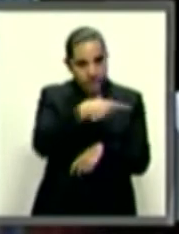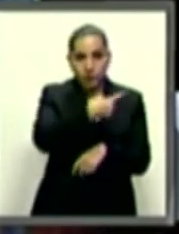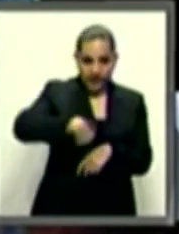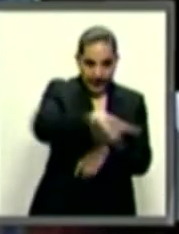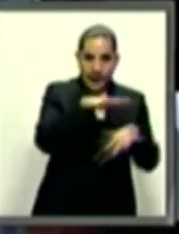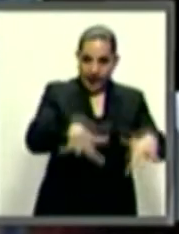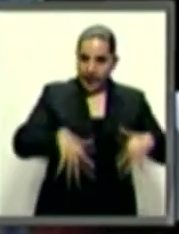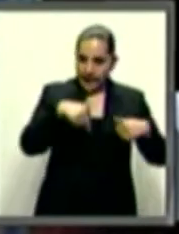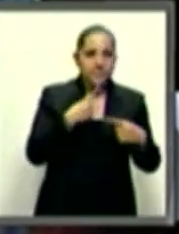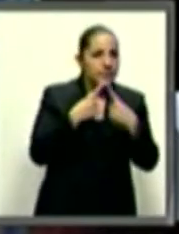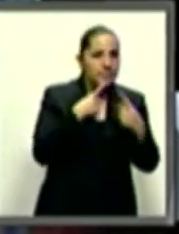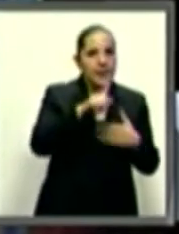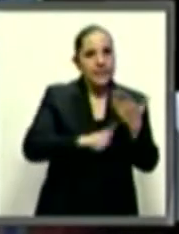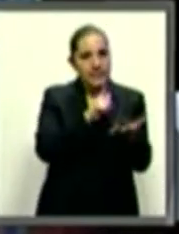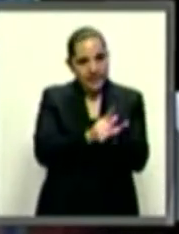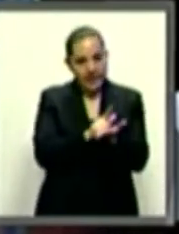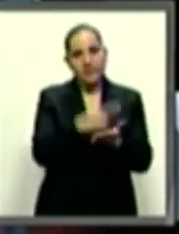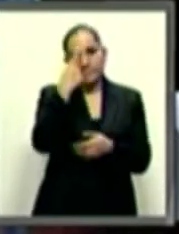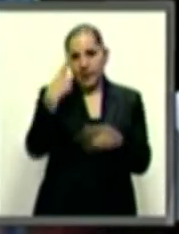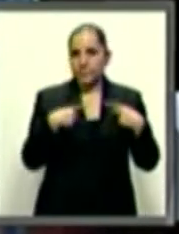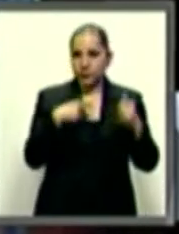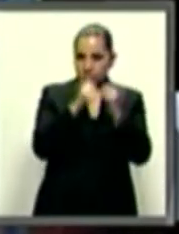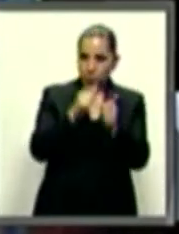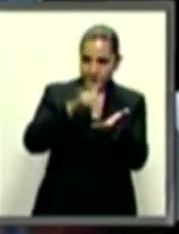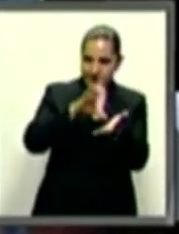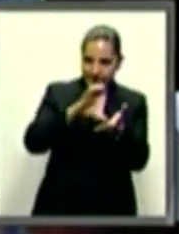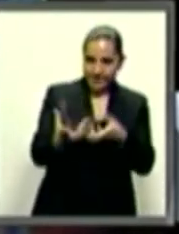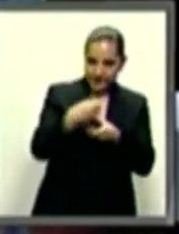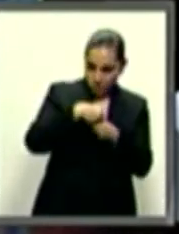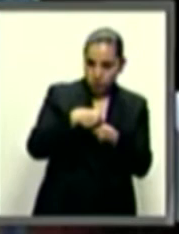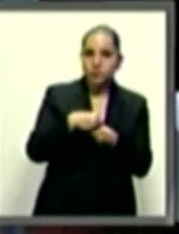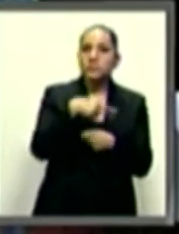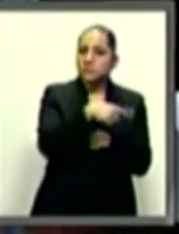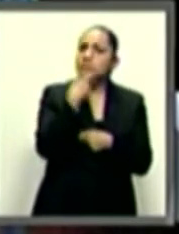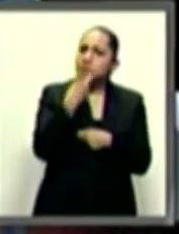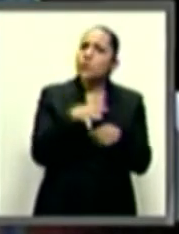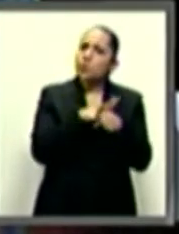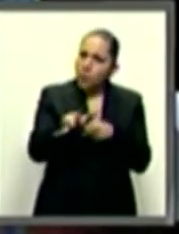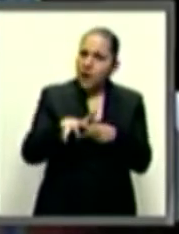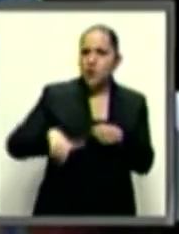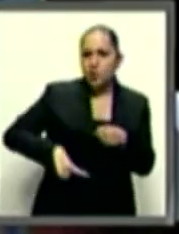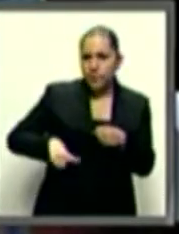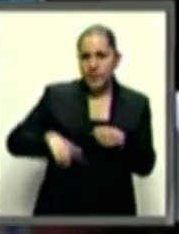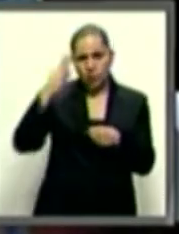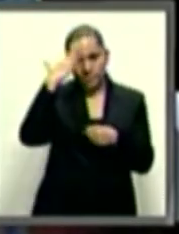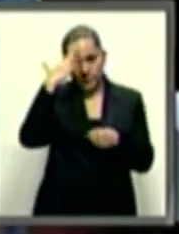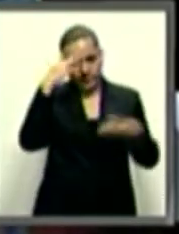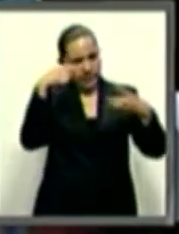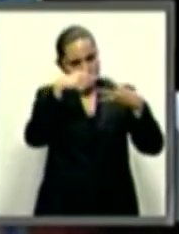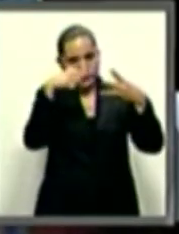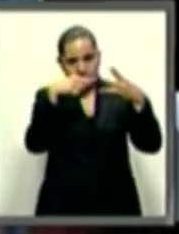con Discapacidad, en la cual se establecen las responsabilidades de los tres niveles de gobierno, el